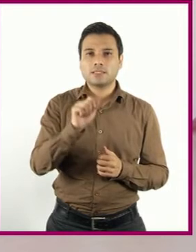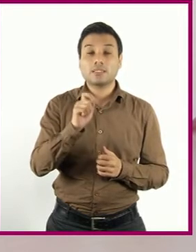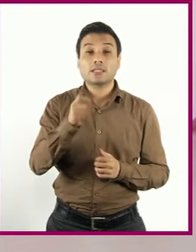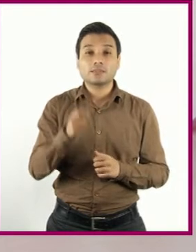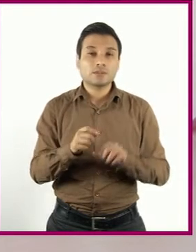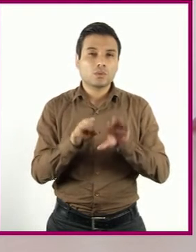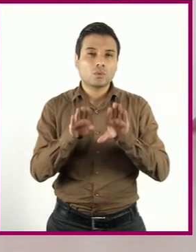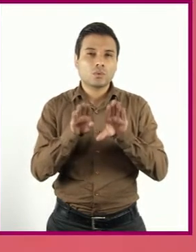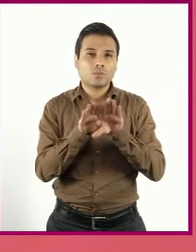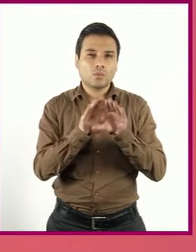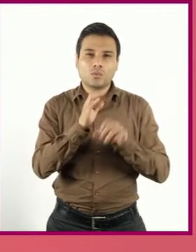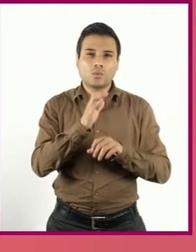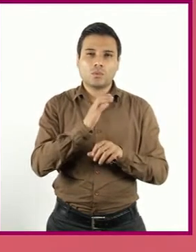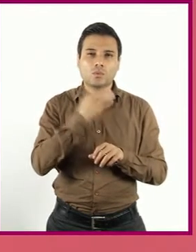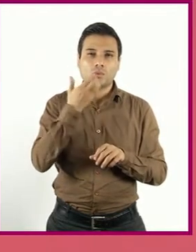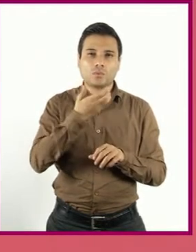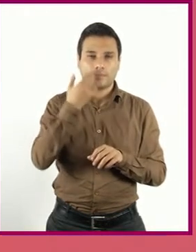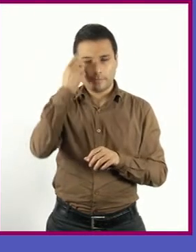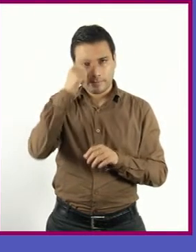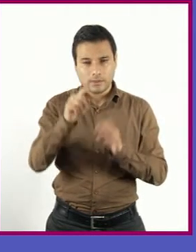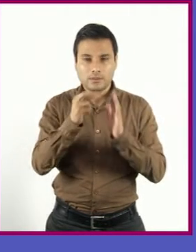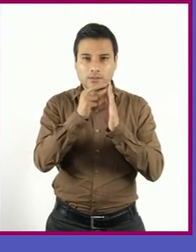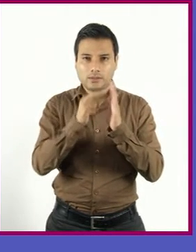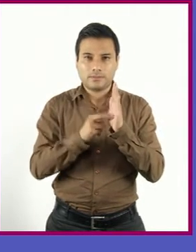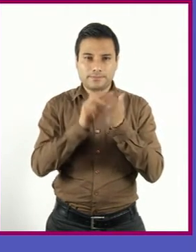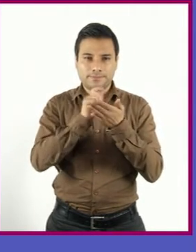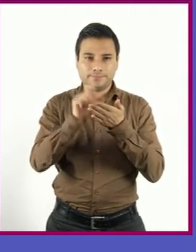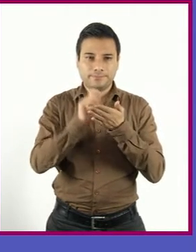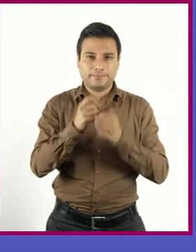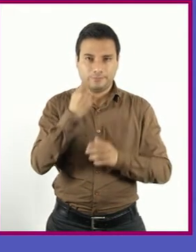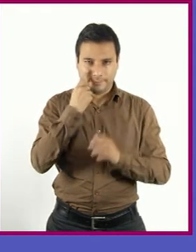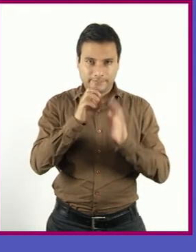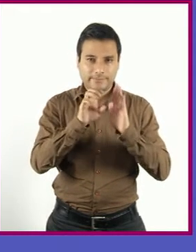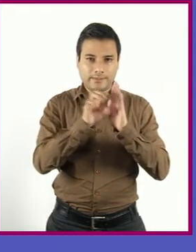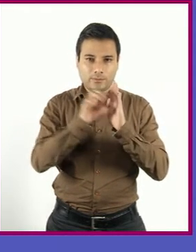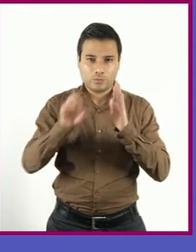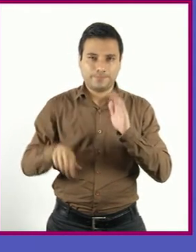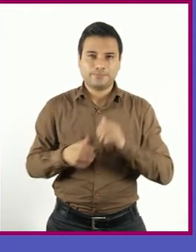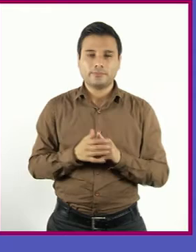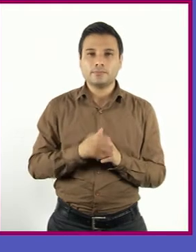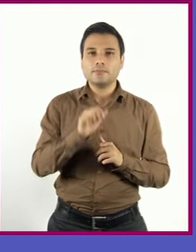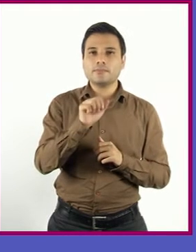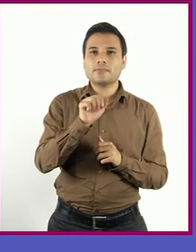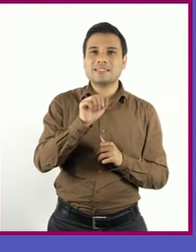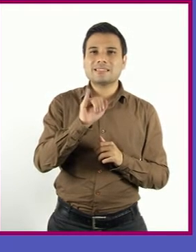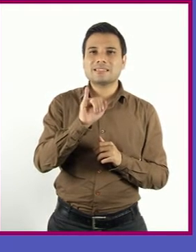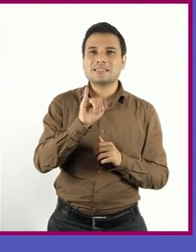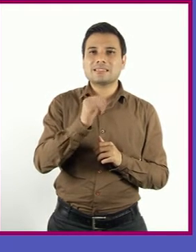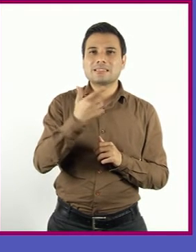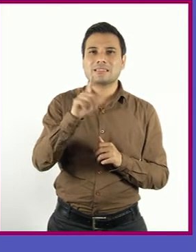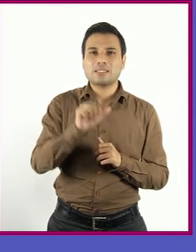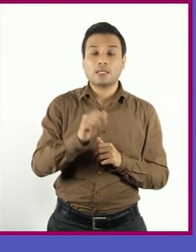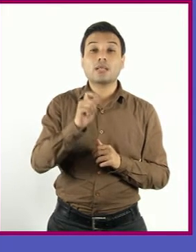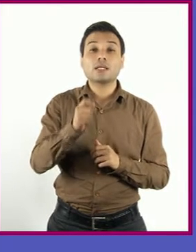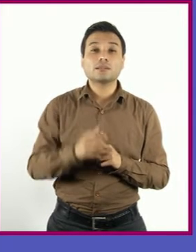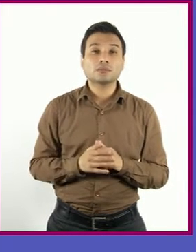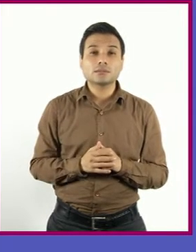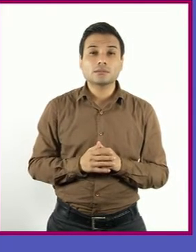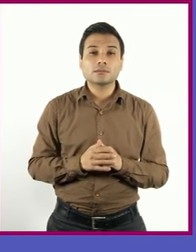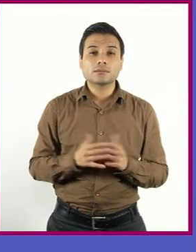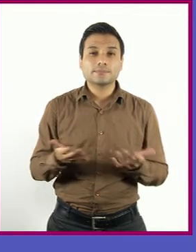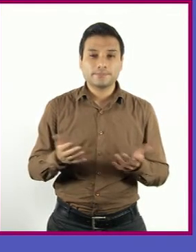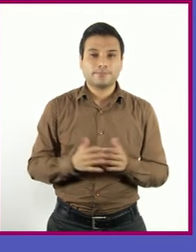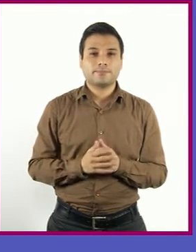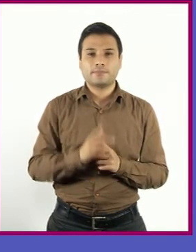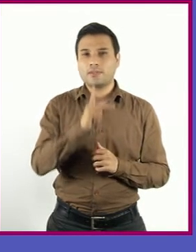utiliza en la redacción de los reglamentos. Recuerden que una sigla es la forma abreviada para referirse